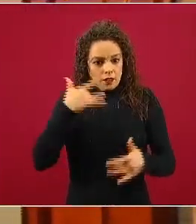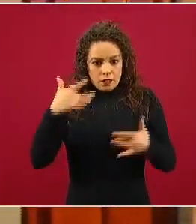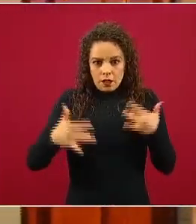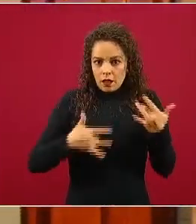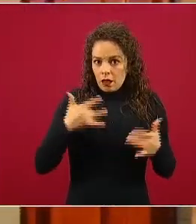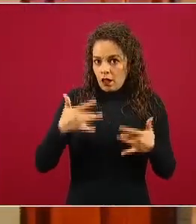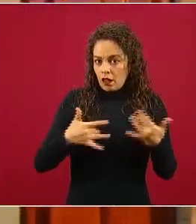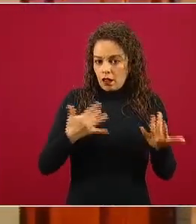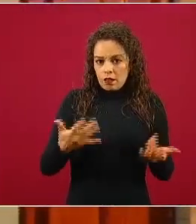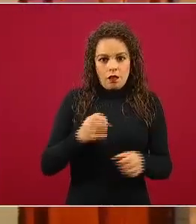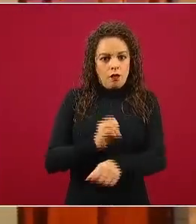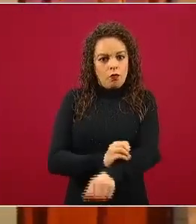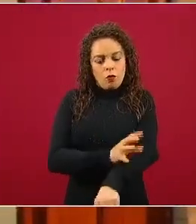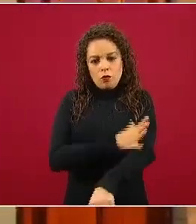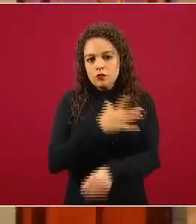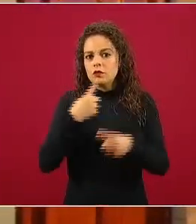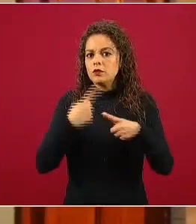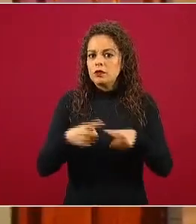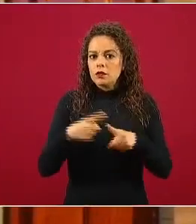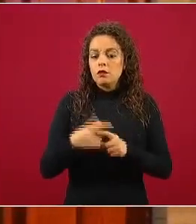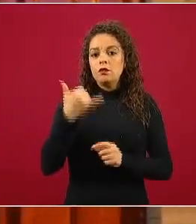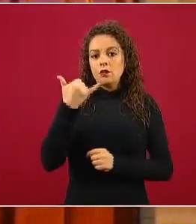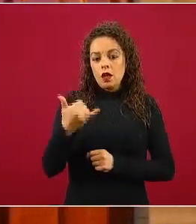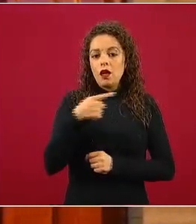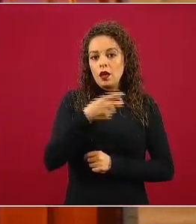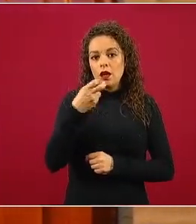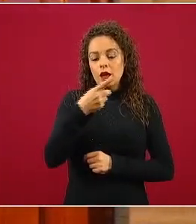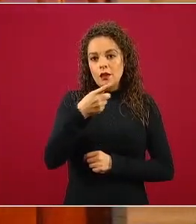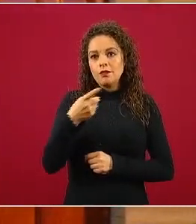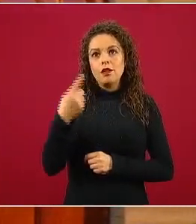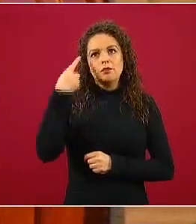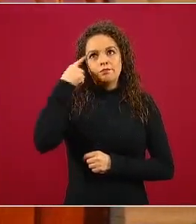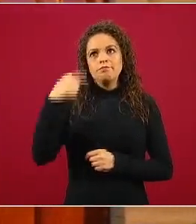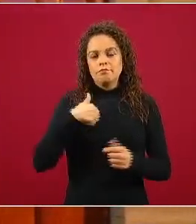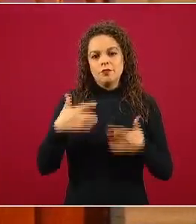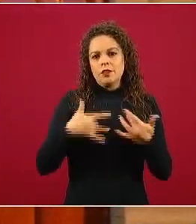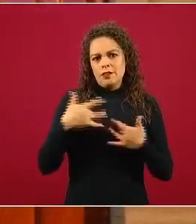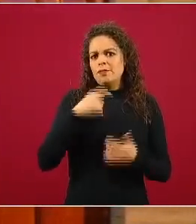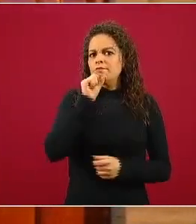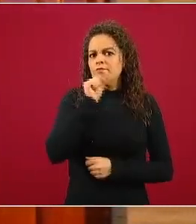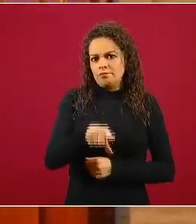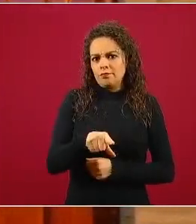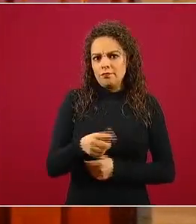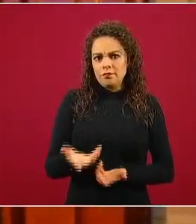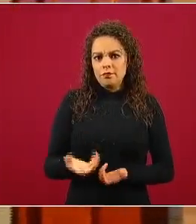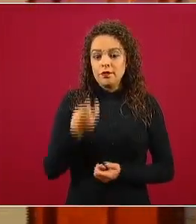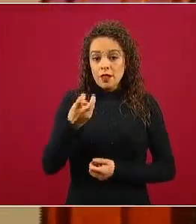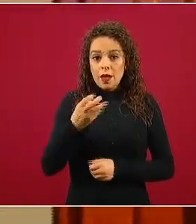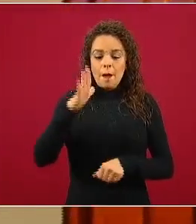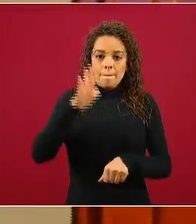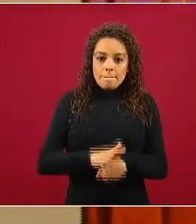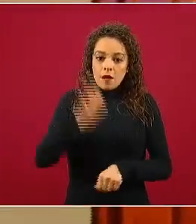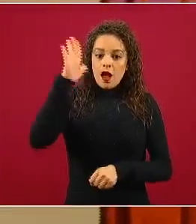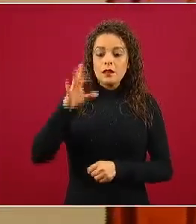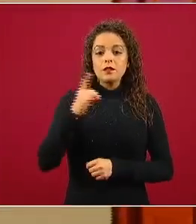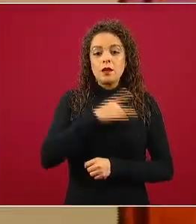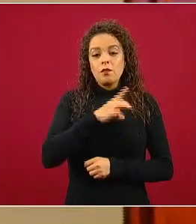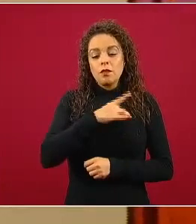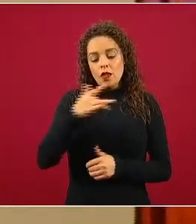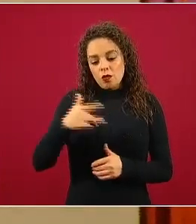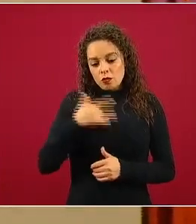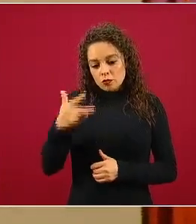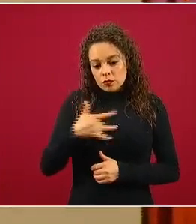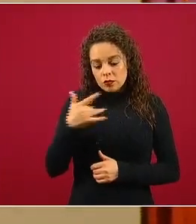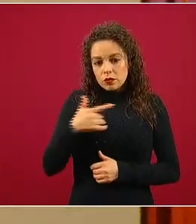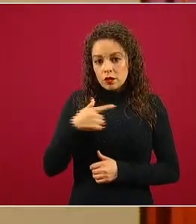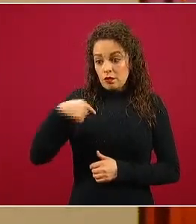que también reaccionan. ¿Y qué pasa? Bueno, uno de los más frecuentes es que tengan mucho más miedo al contagio y a contagiar